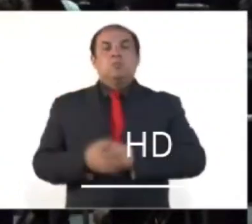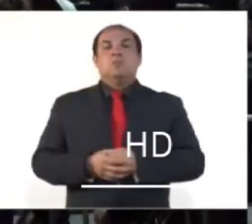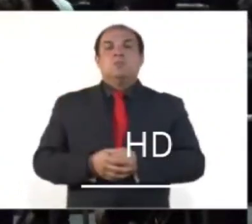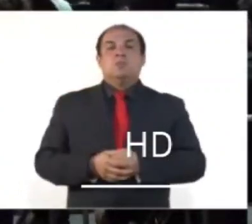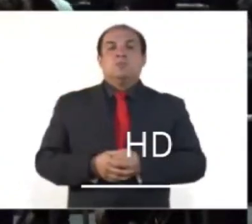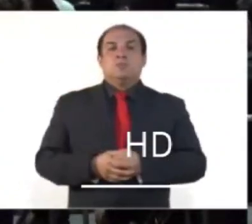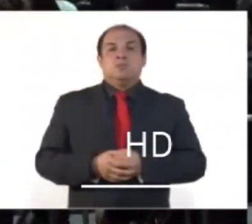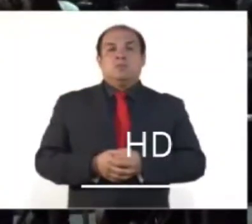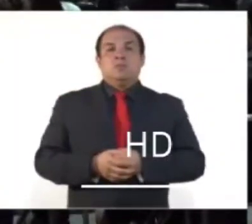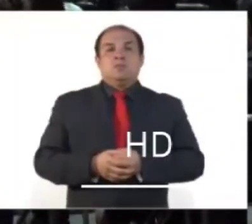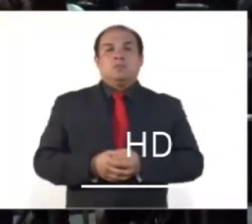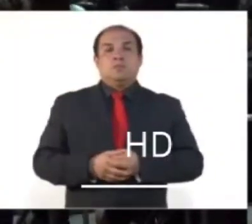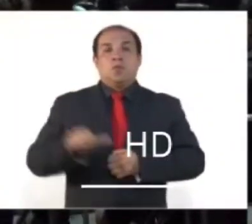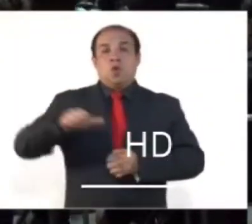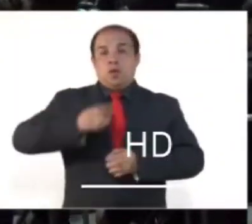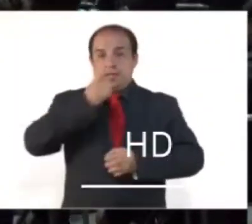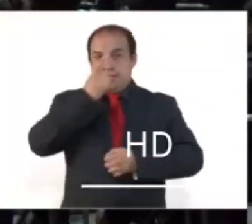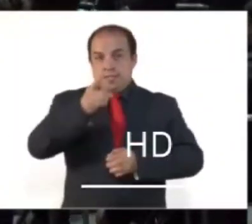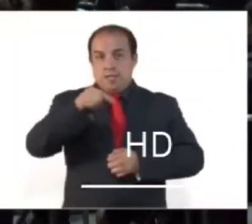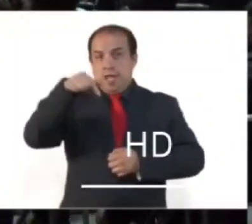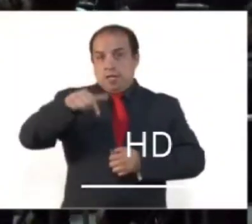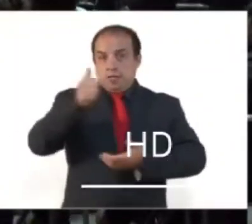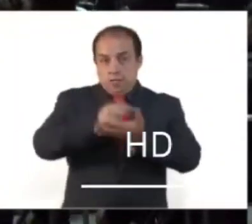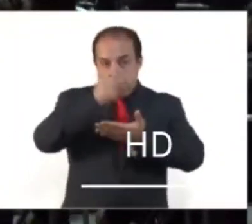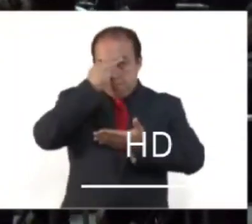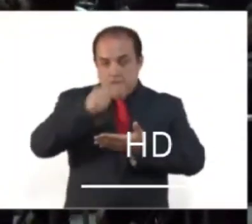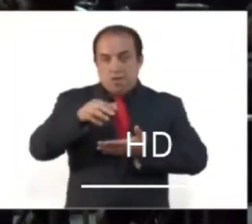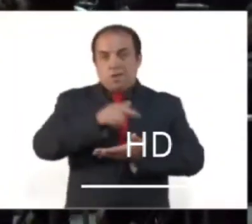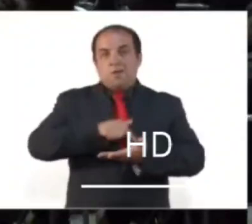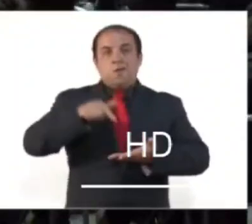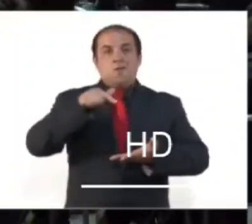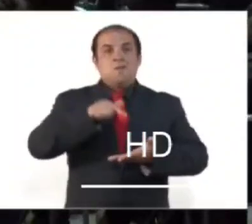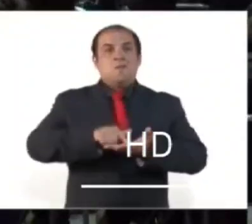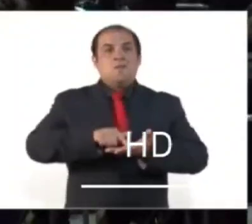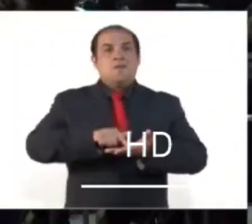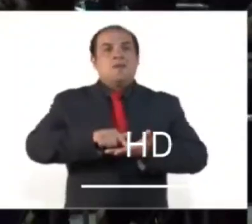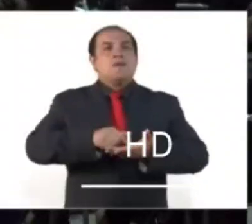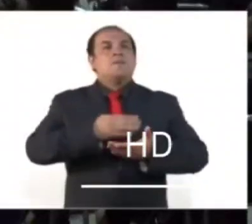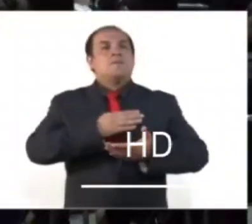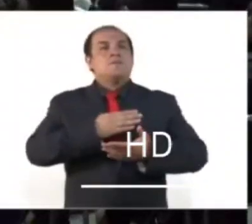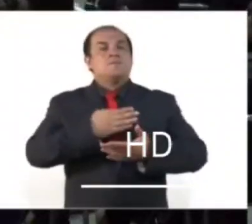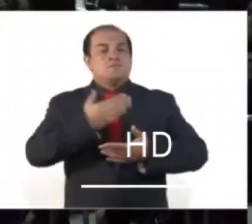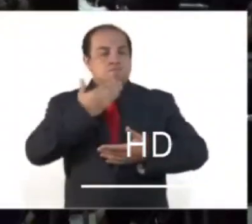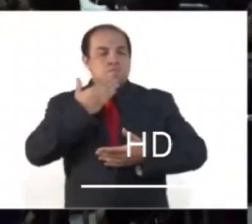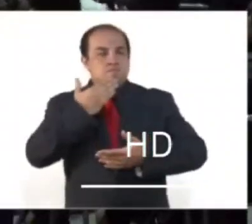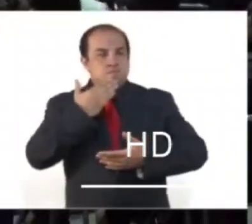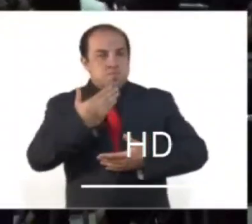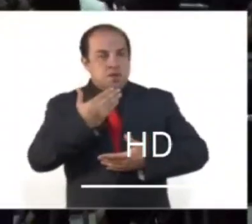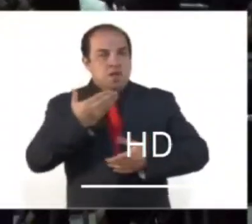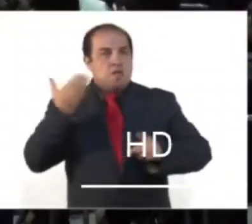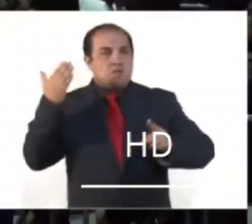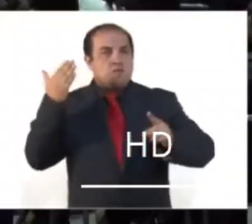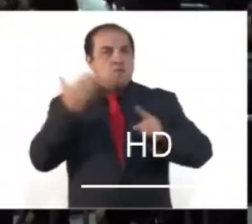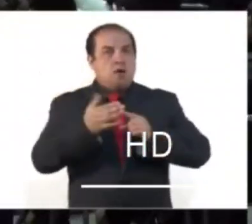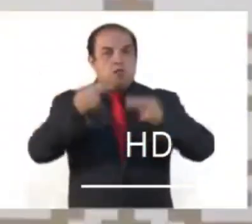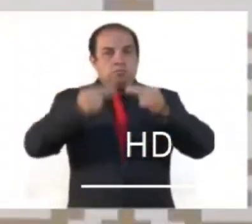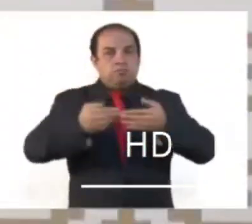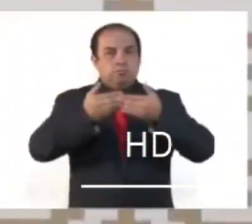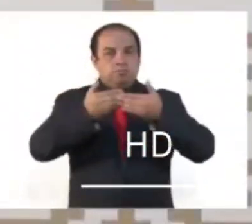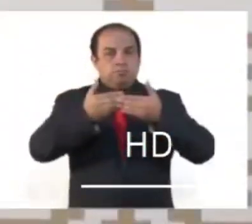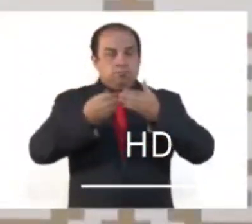hemos afirmado que la Ciudad de México es un buen lugar para abrir